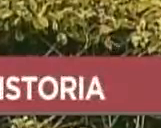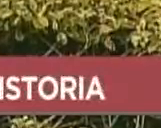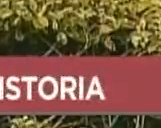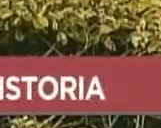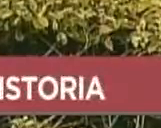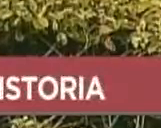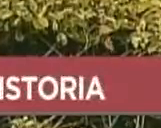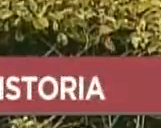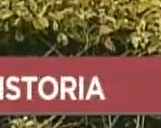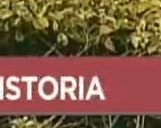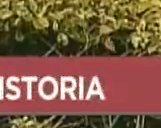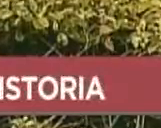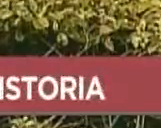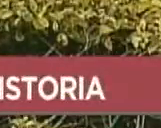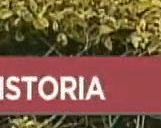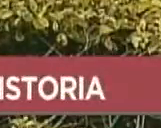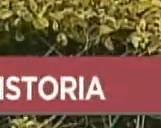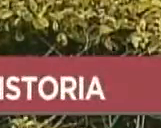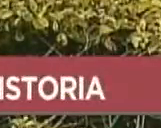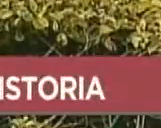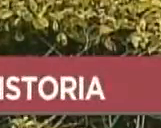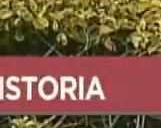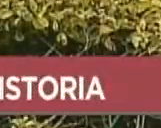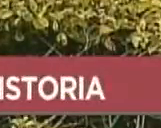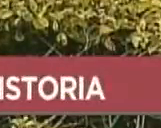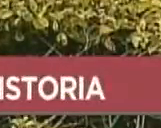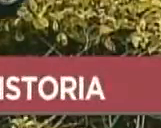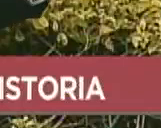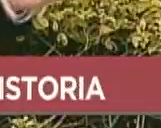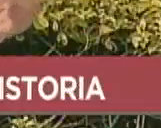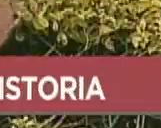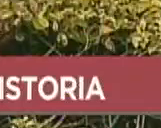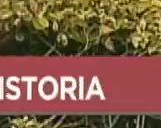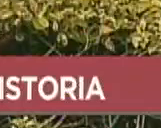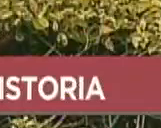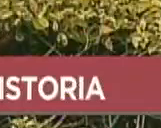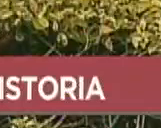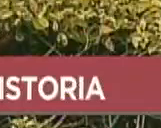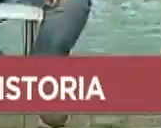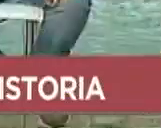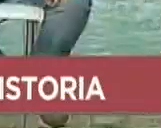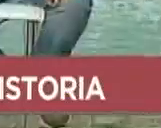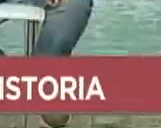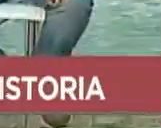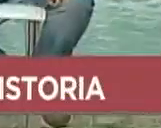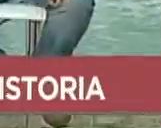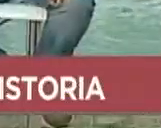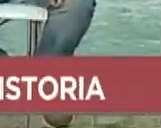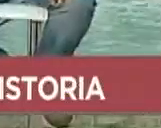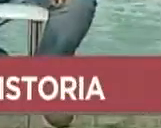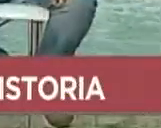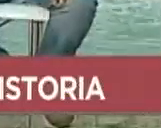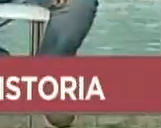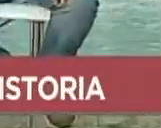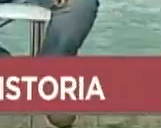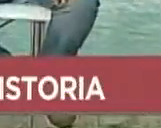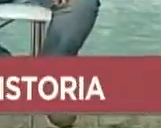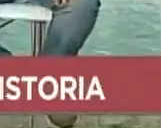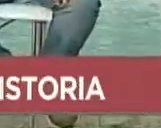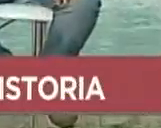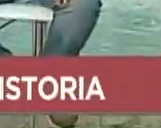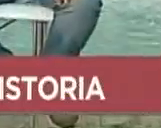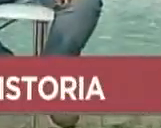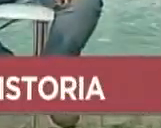bolívar y bueno con el apoyo por supuesto de todo el gobierno bolivariano particularmente de la gobernación de la guaira el